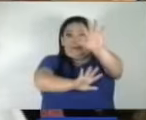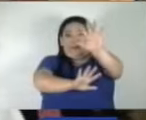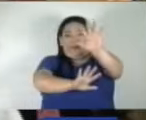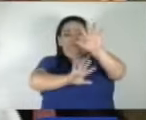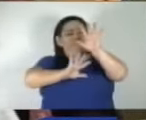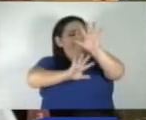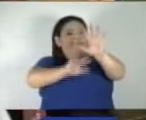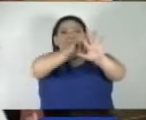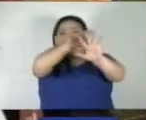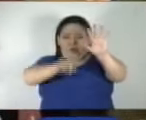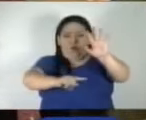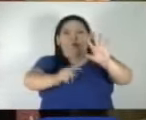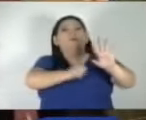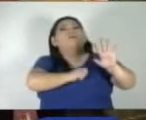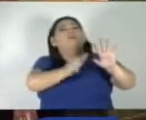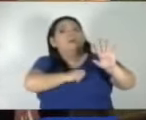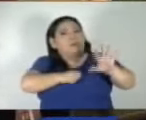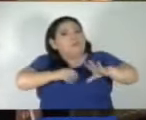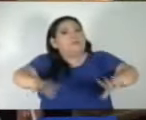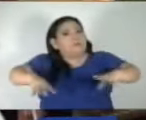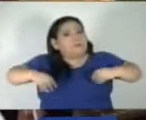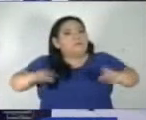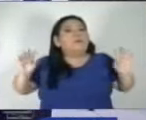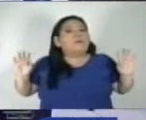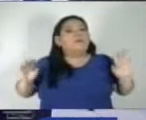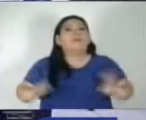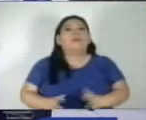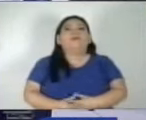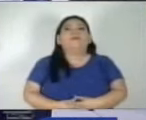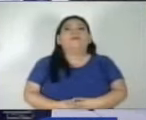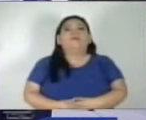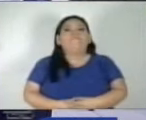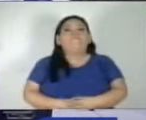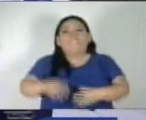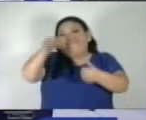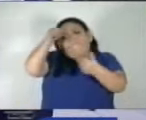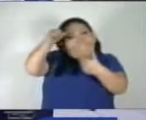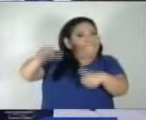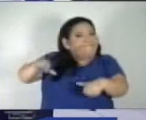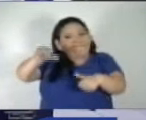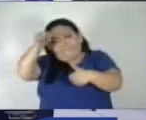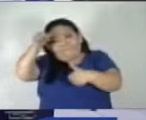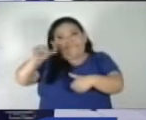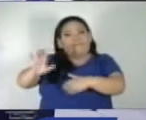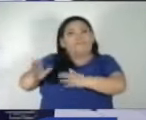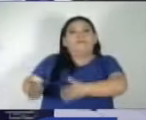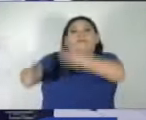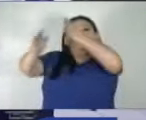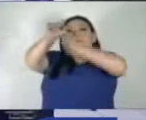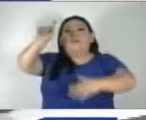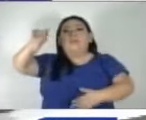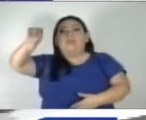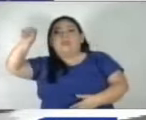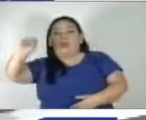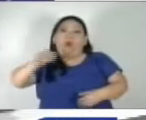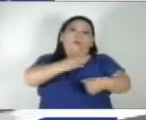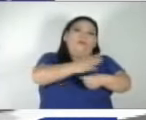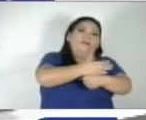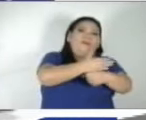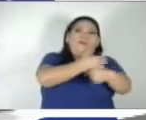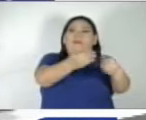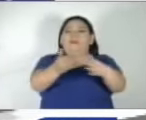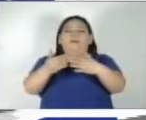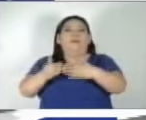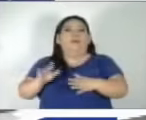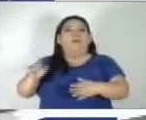10 magistrados propietarios y suplentes respondemos por lo que haya sucedido. Ante el poco acuerdo que existe entre el ente